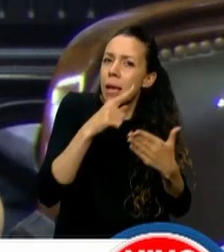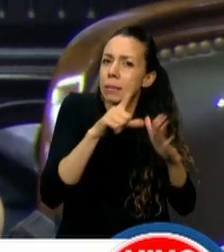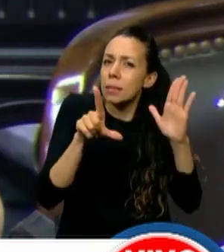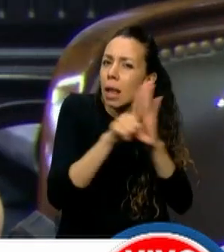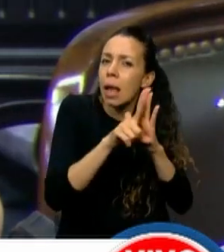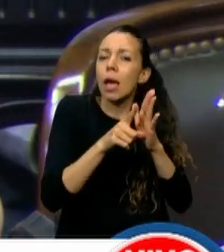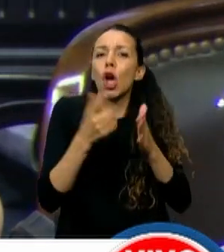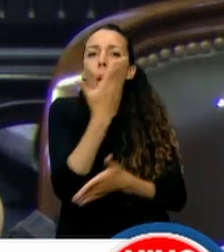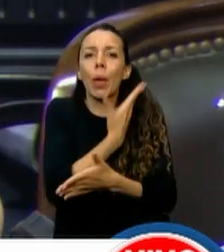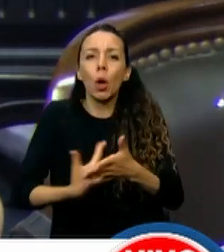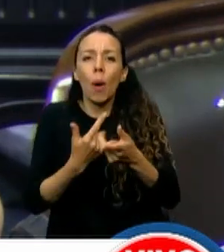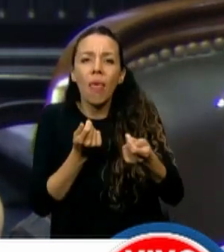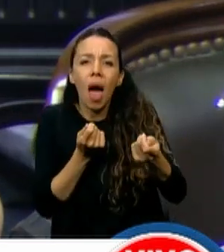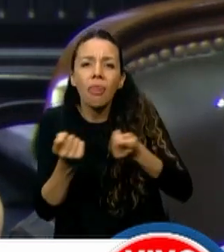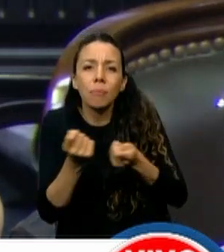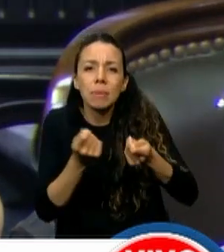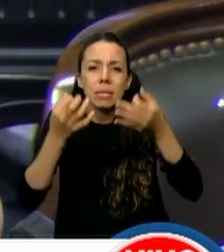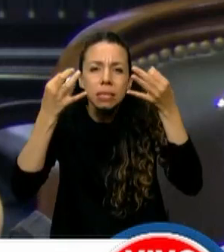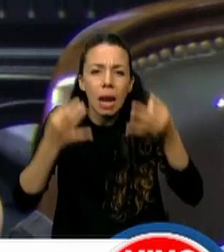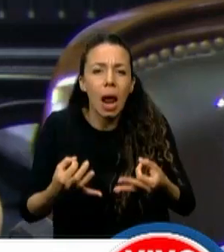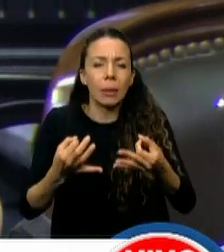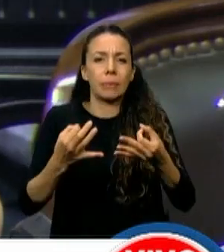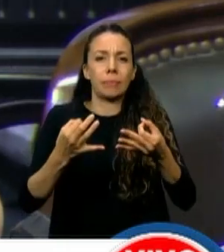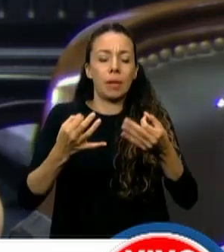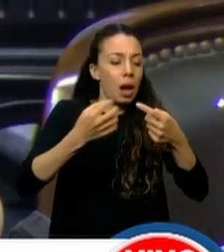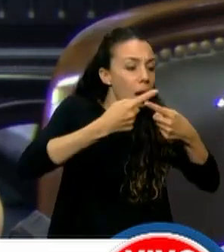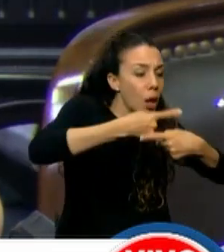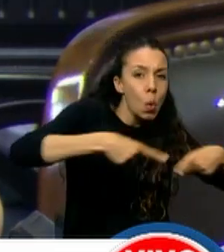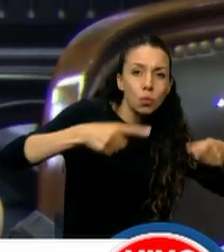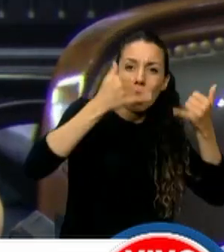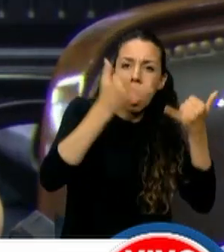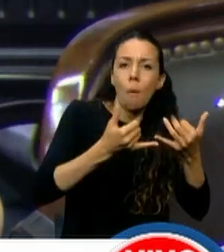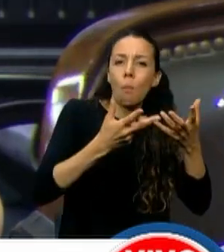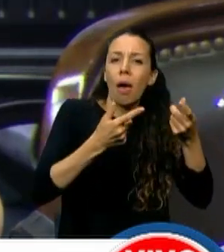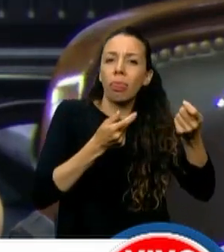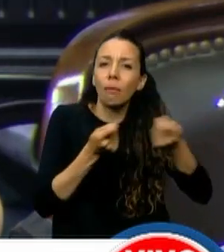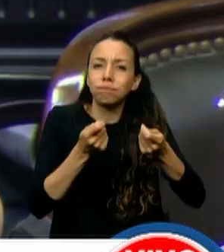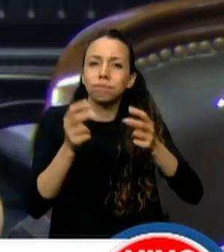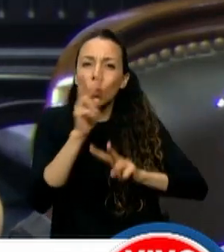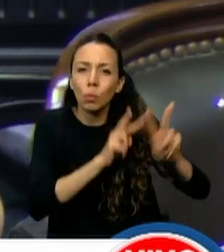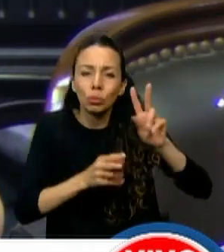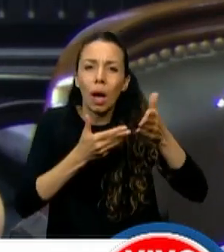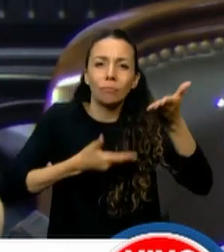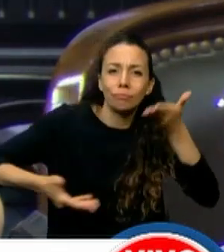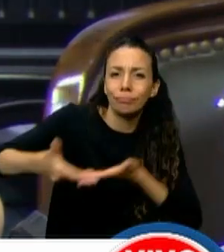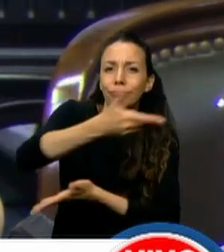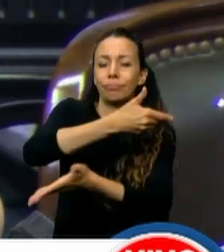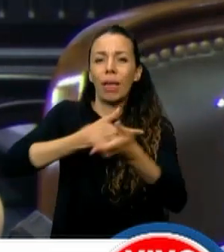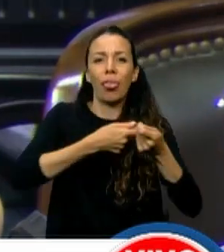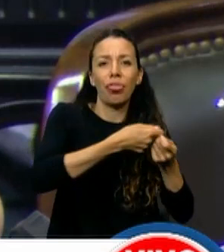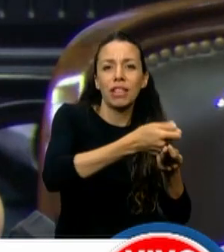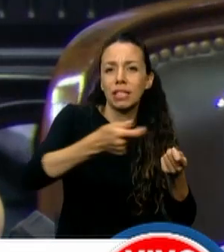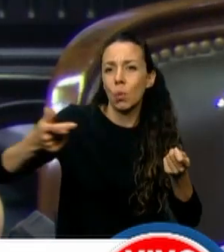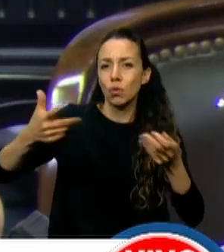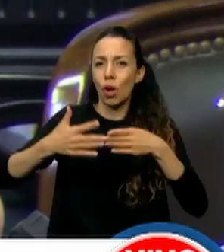gobierno, para la distribución de los recursos y para la equidad en la distribución